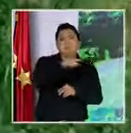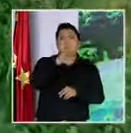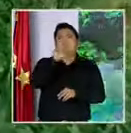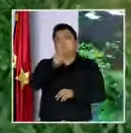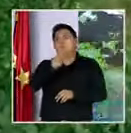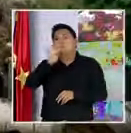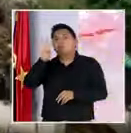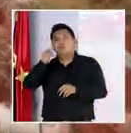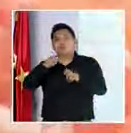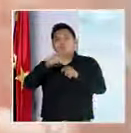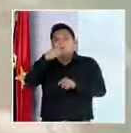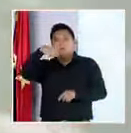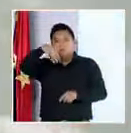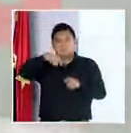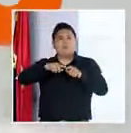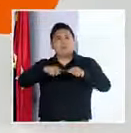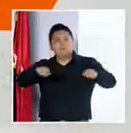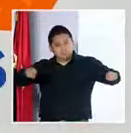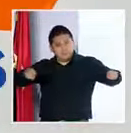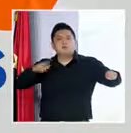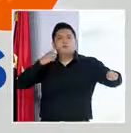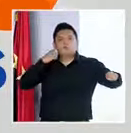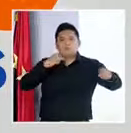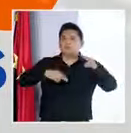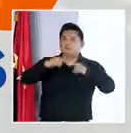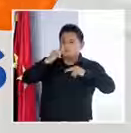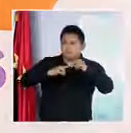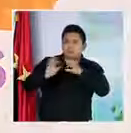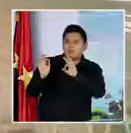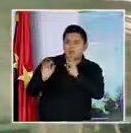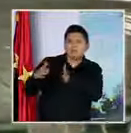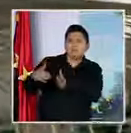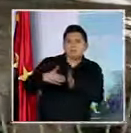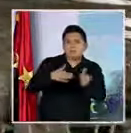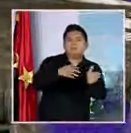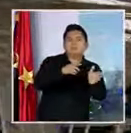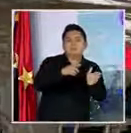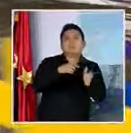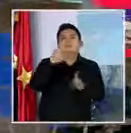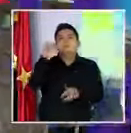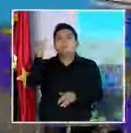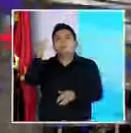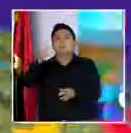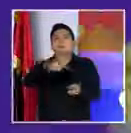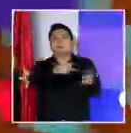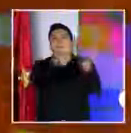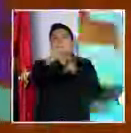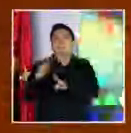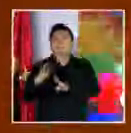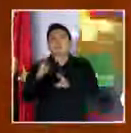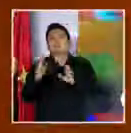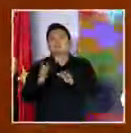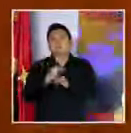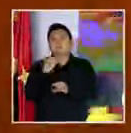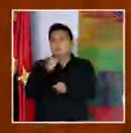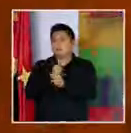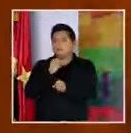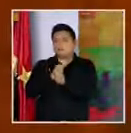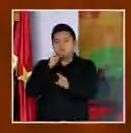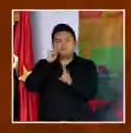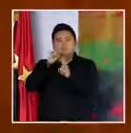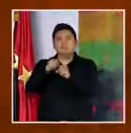permitiendo la recuperación de 22.16 kilómetros y la intervención de 10 puentes. Trabajamos en el corredor